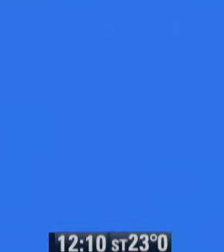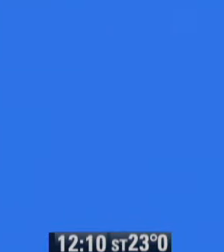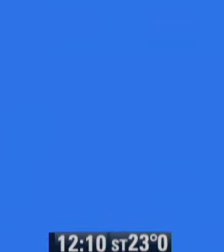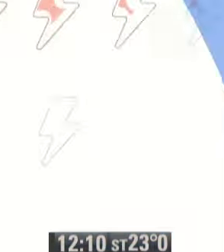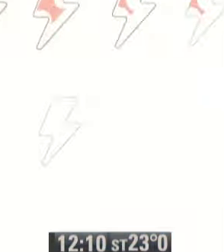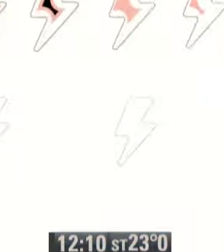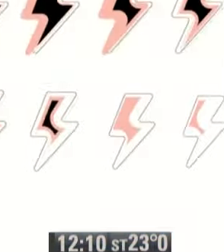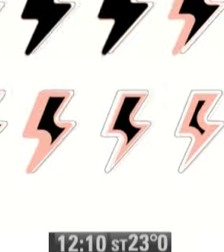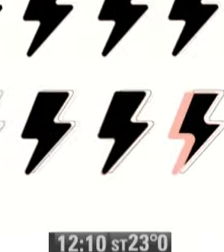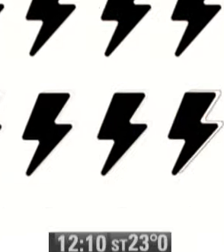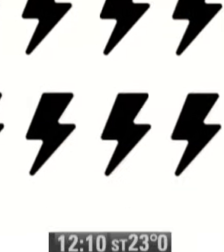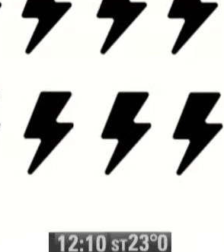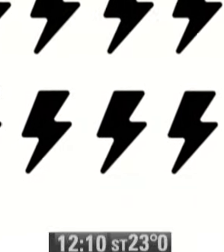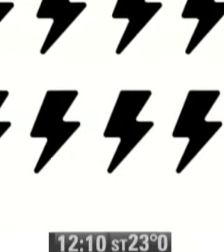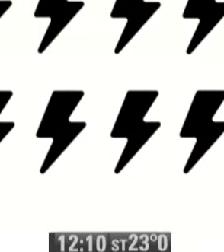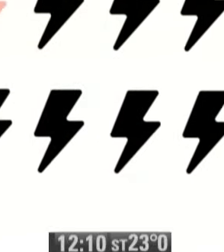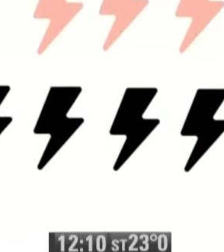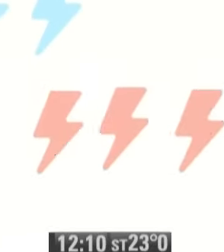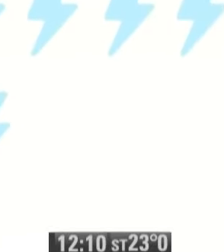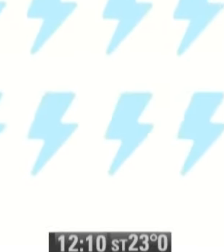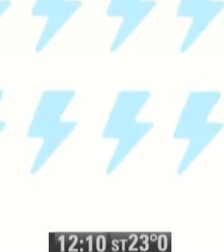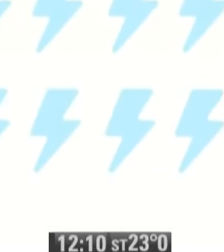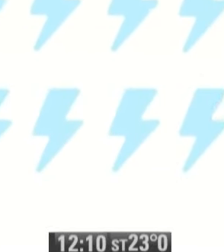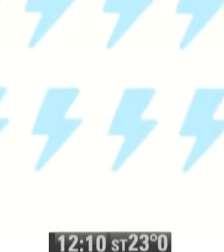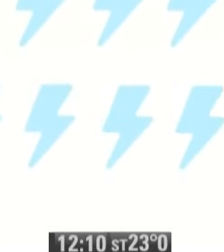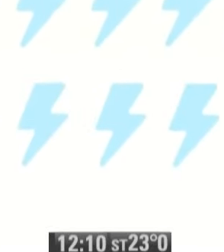samba nació en Formosa y le gusta.